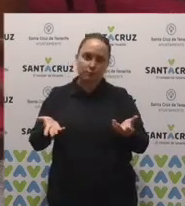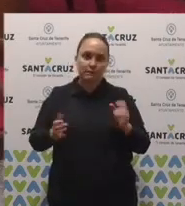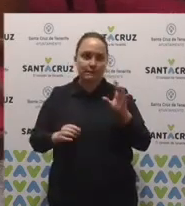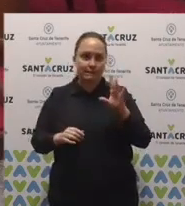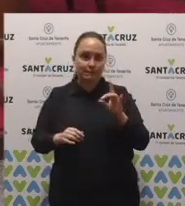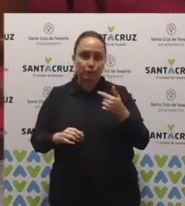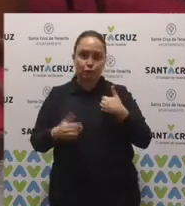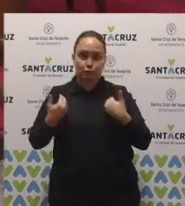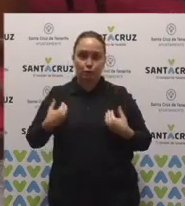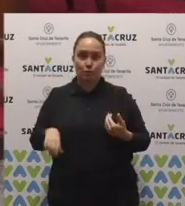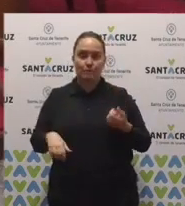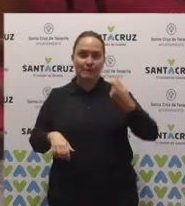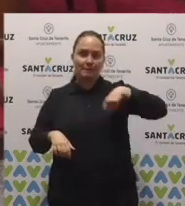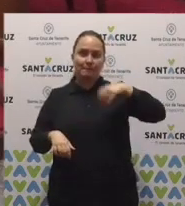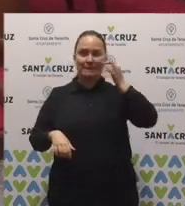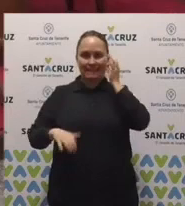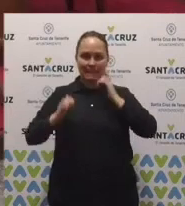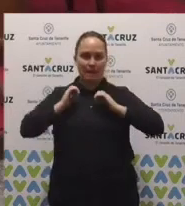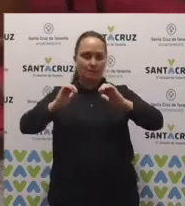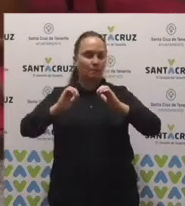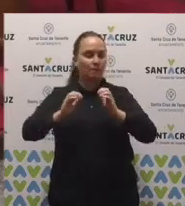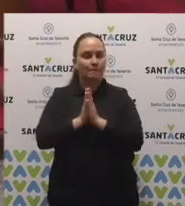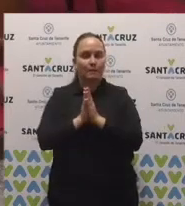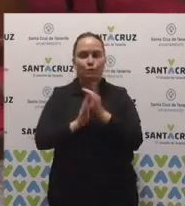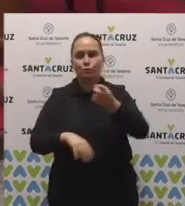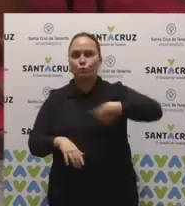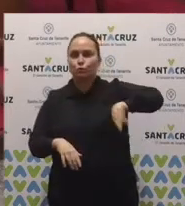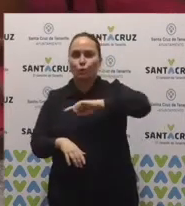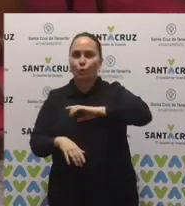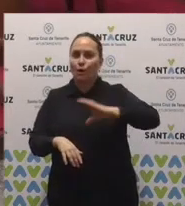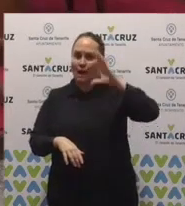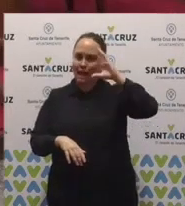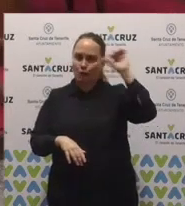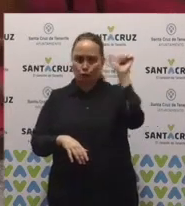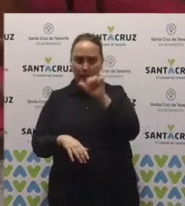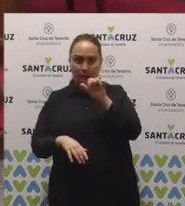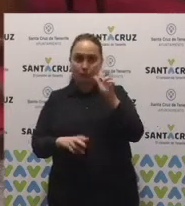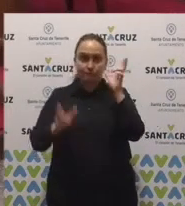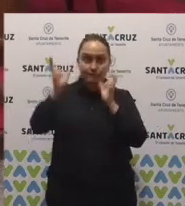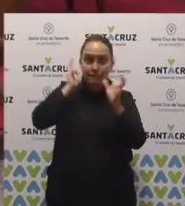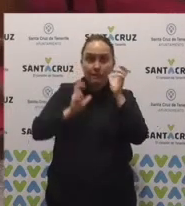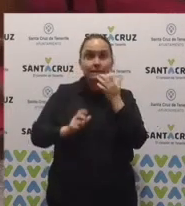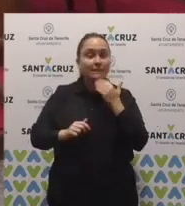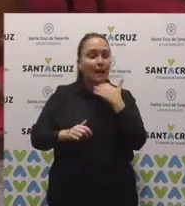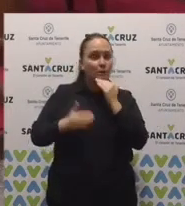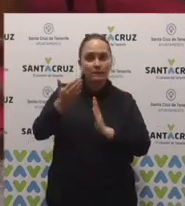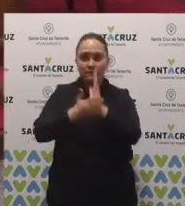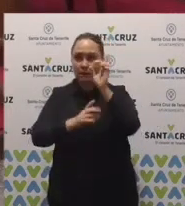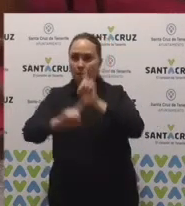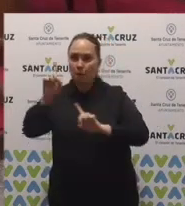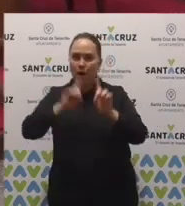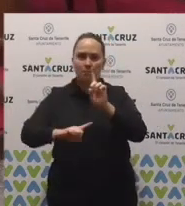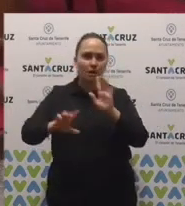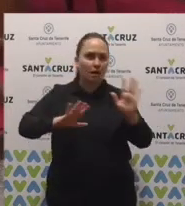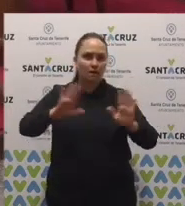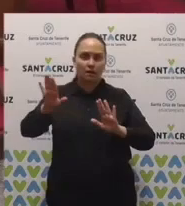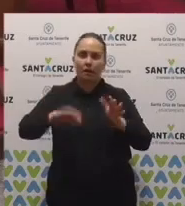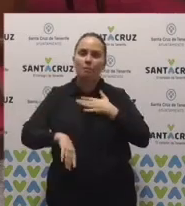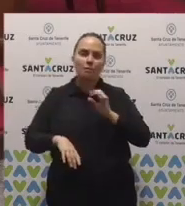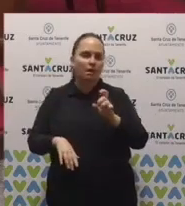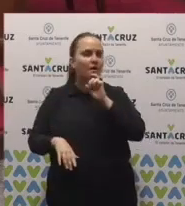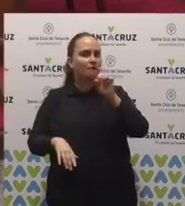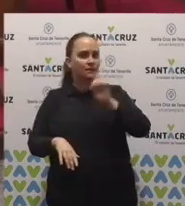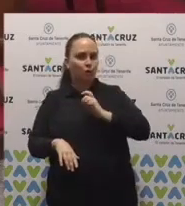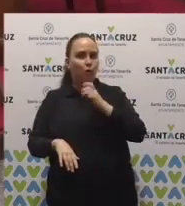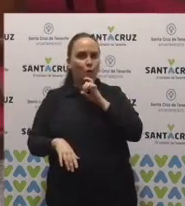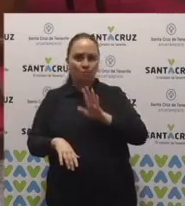presidenta del pleno que todos estén escuchando por tanto podemos parar en cualquier momento si nos advierten pidiendo